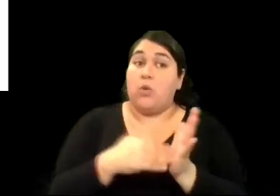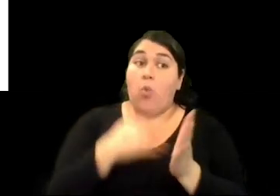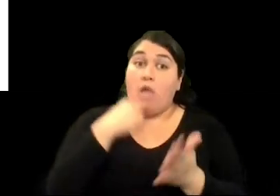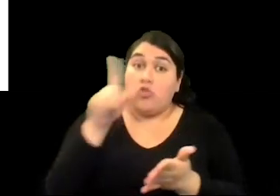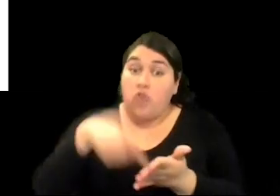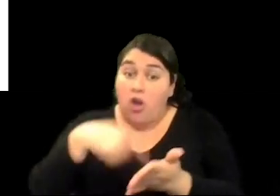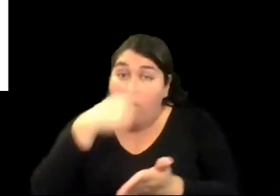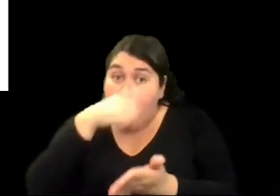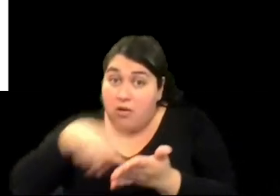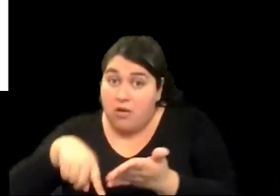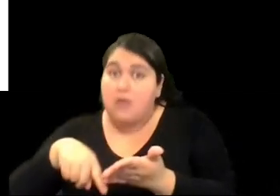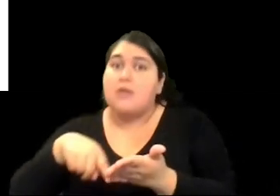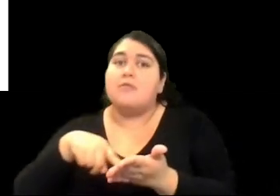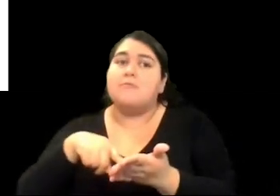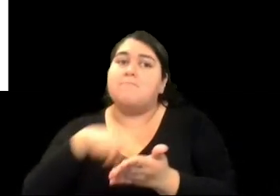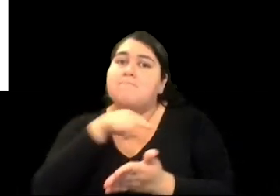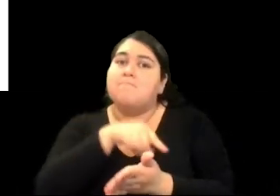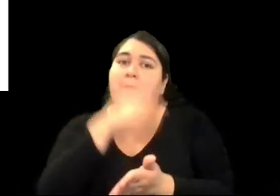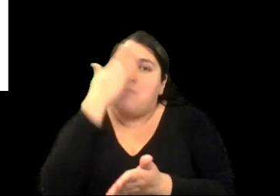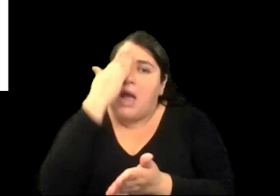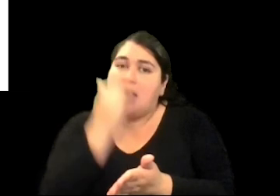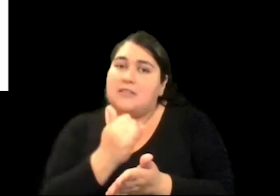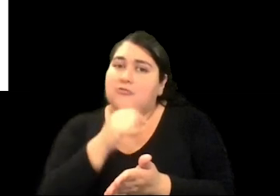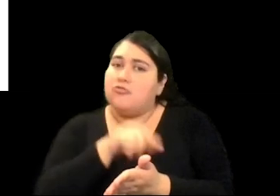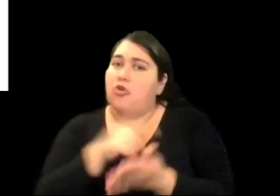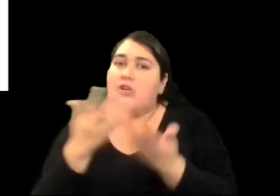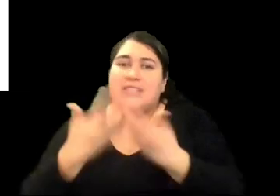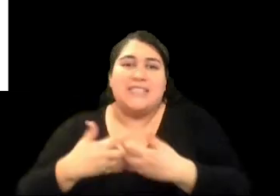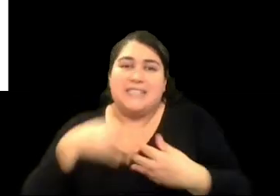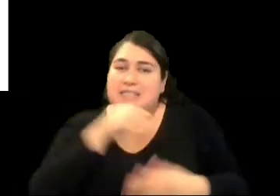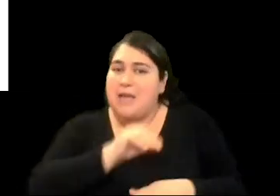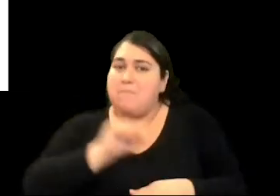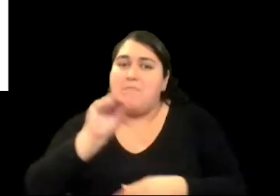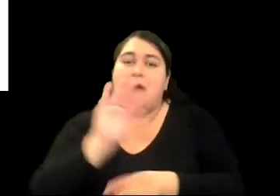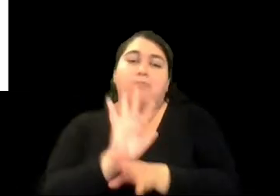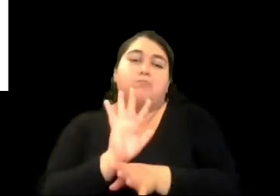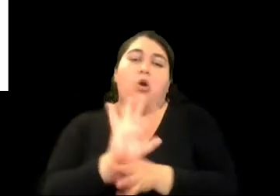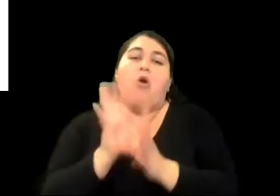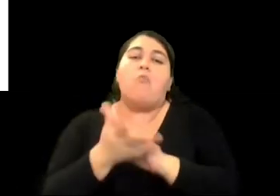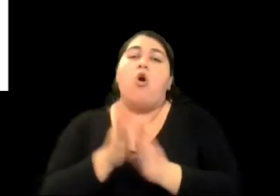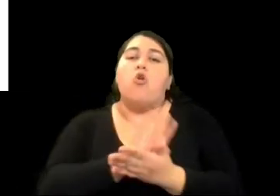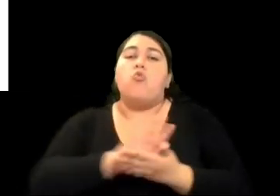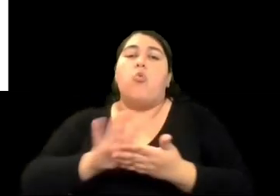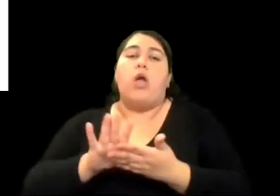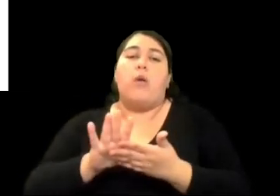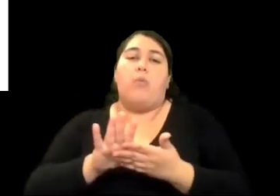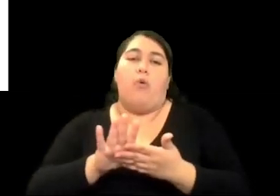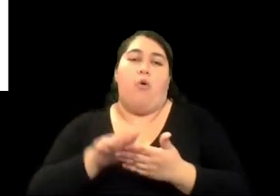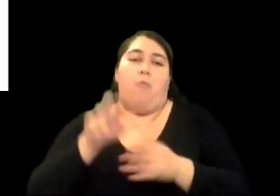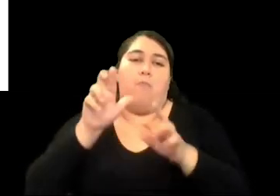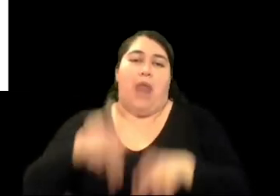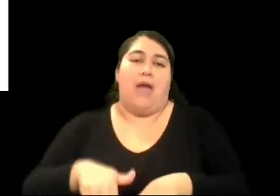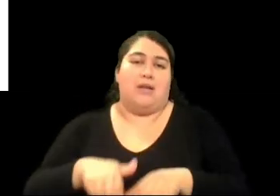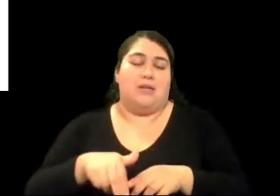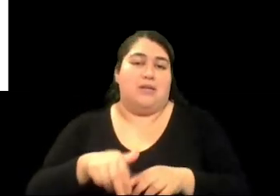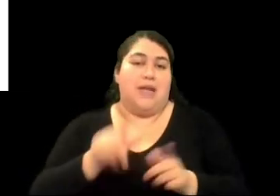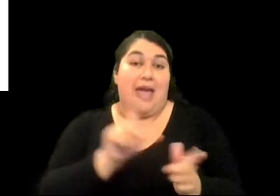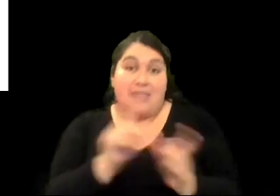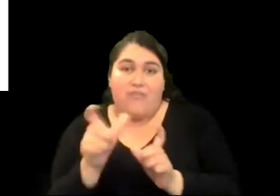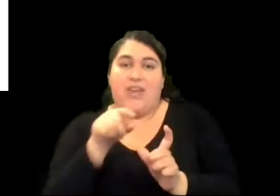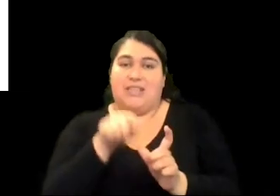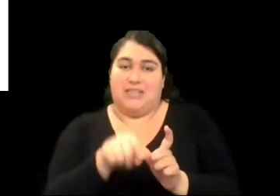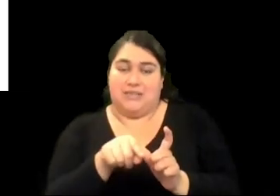el 31 del 3, que el sistema de mis facilidades lo toma como nueva obligación, como obligación a validar, y en el caso de que